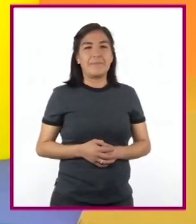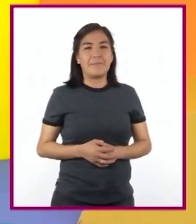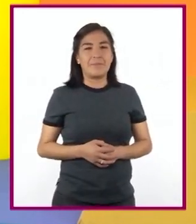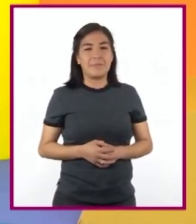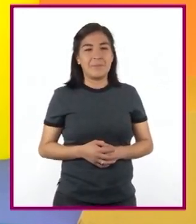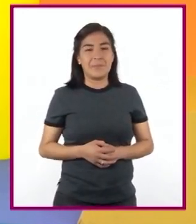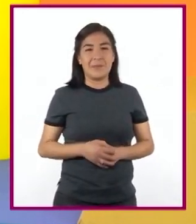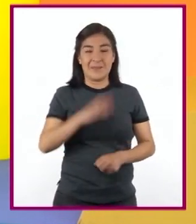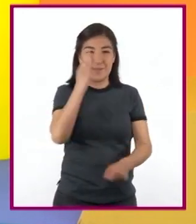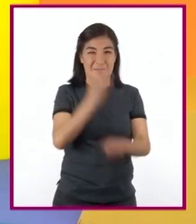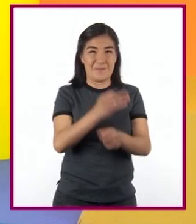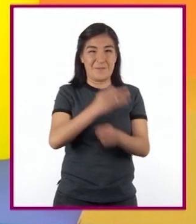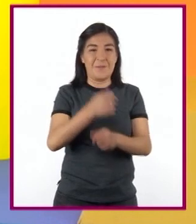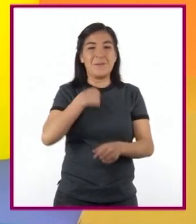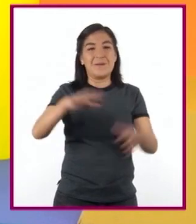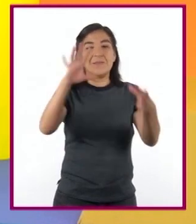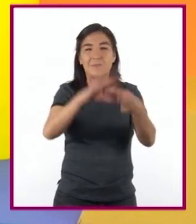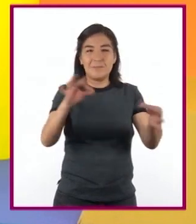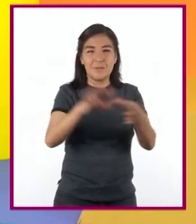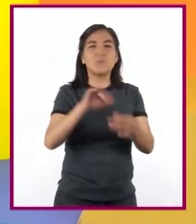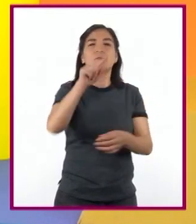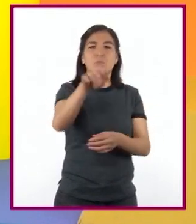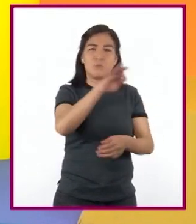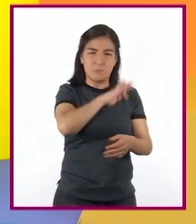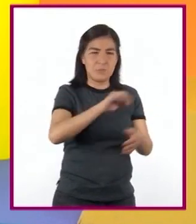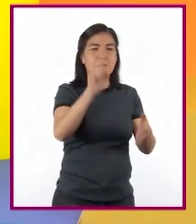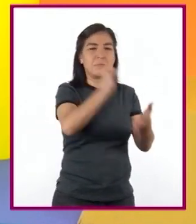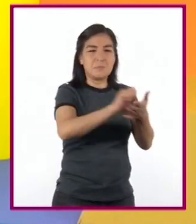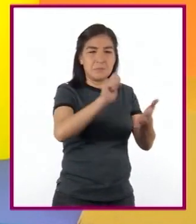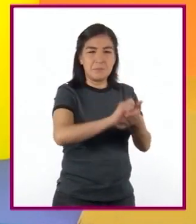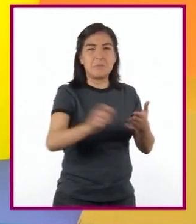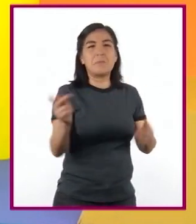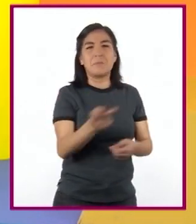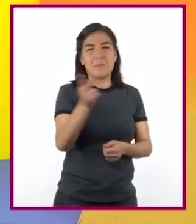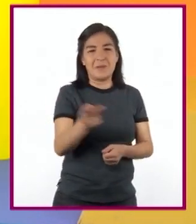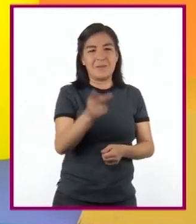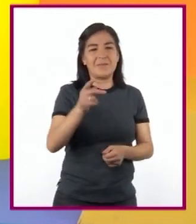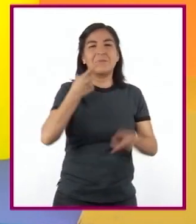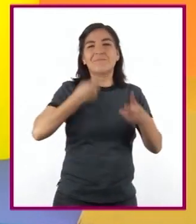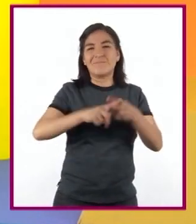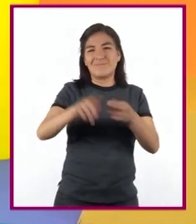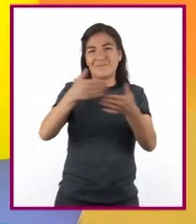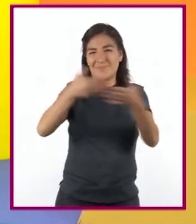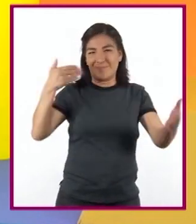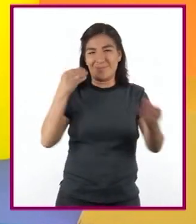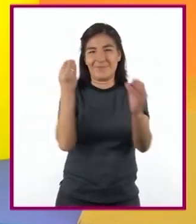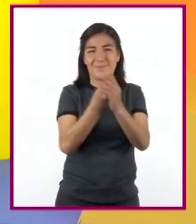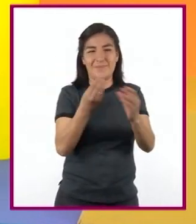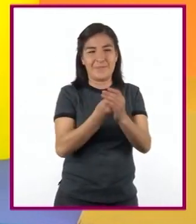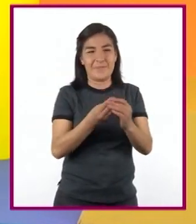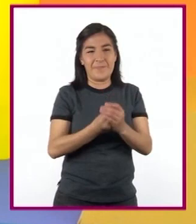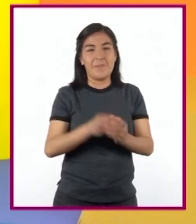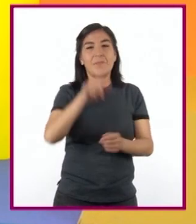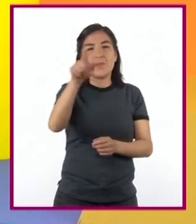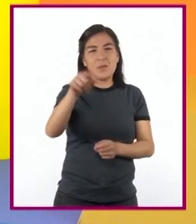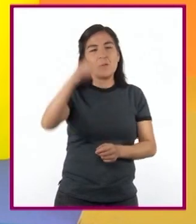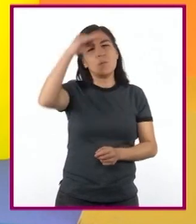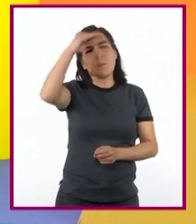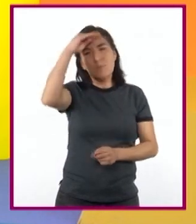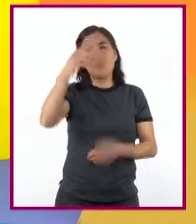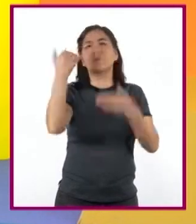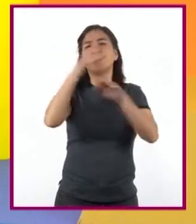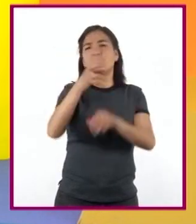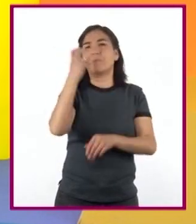Con todo lo anterior, podrán retomar las preguntas que se plantearon al inicio de la sesión y reflexionar